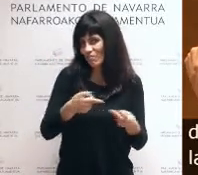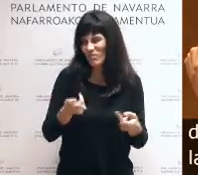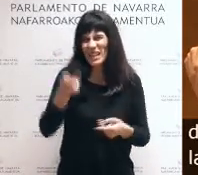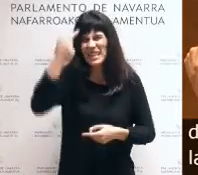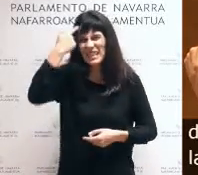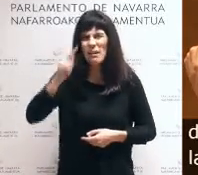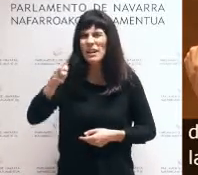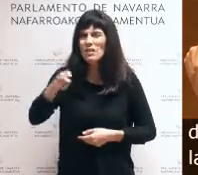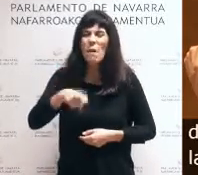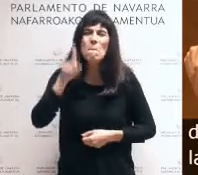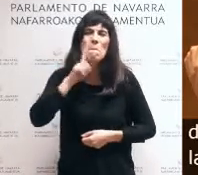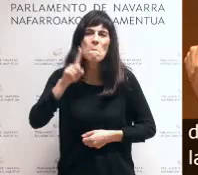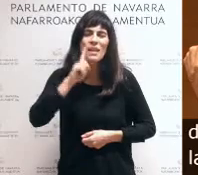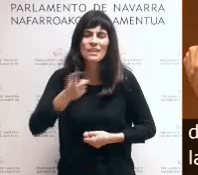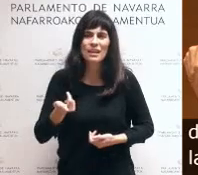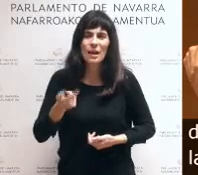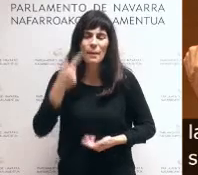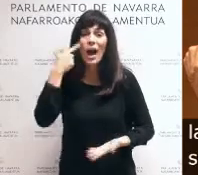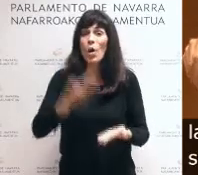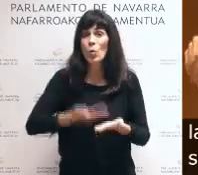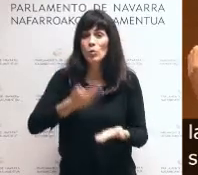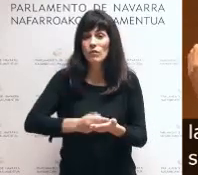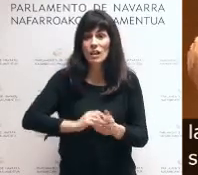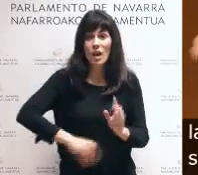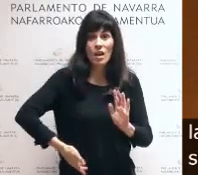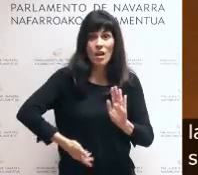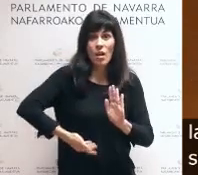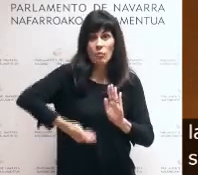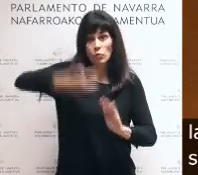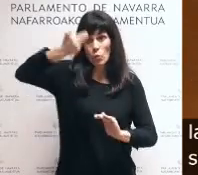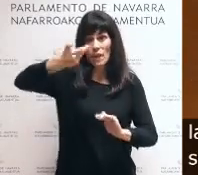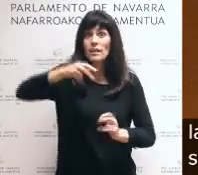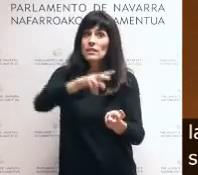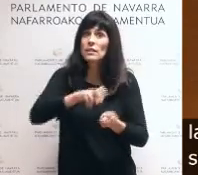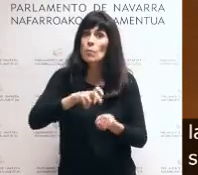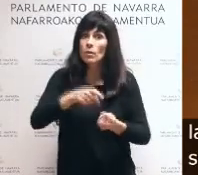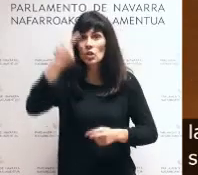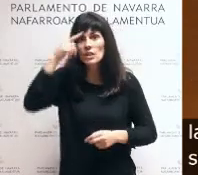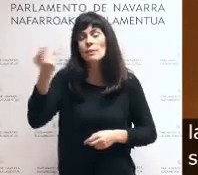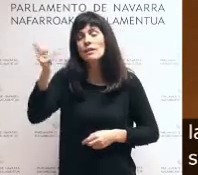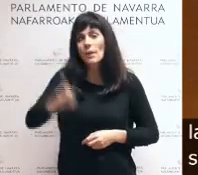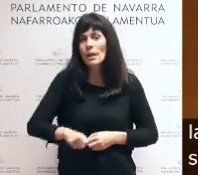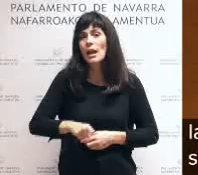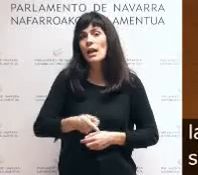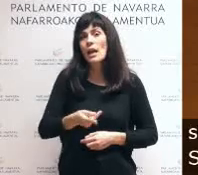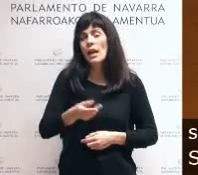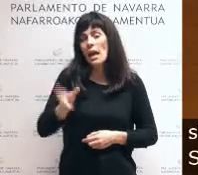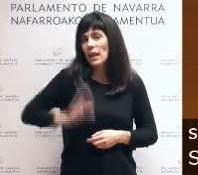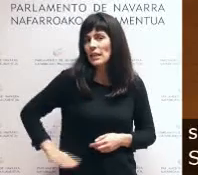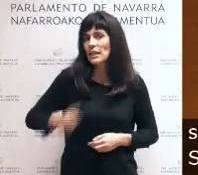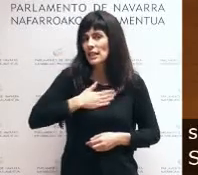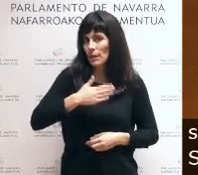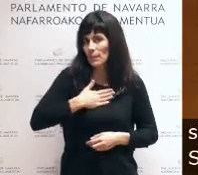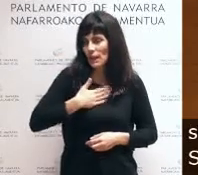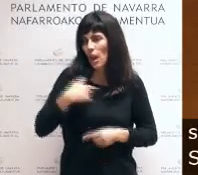justificar sucesivas y futuras subidas de impuestos. Saben perfectamente que muchas rentas de capital son rentas mixtas, que proceden tanto de la inversión como